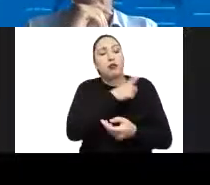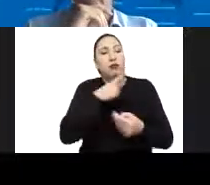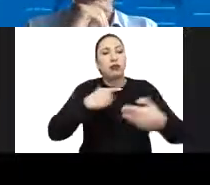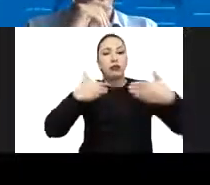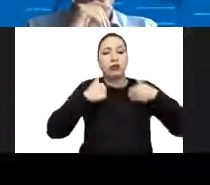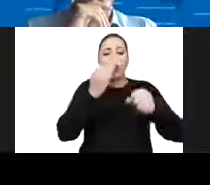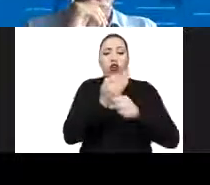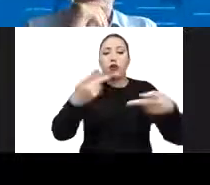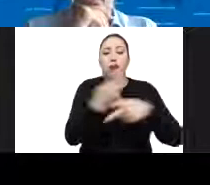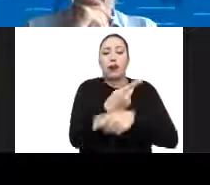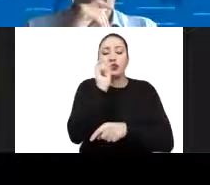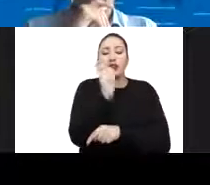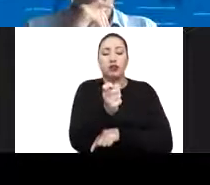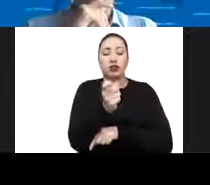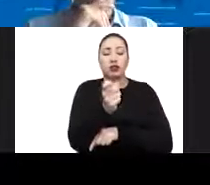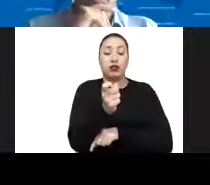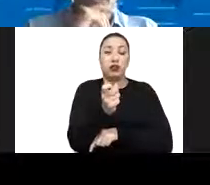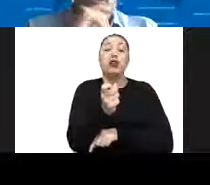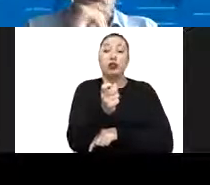actual. Y eso es una pregunta, o